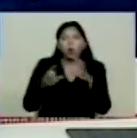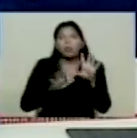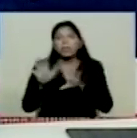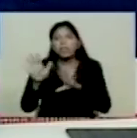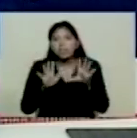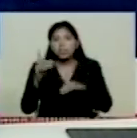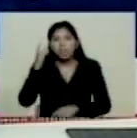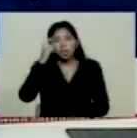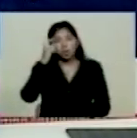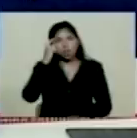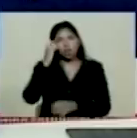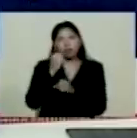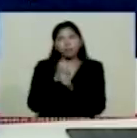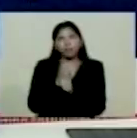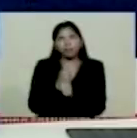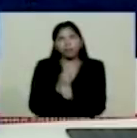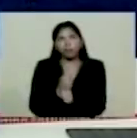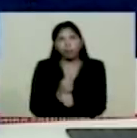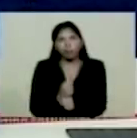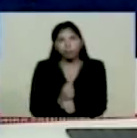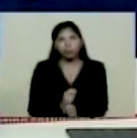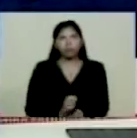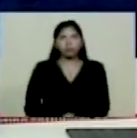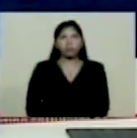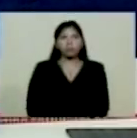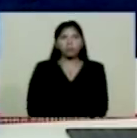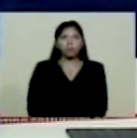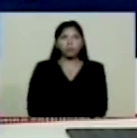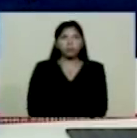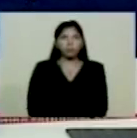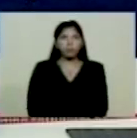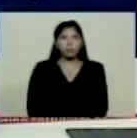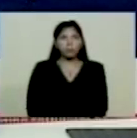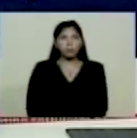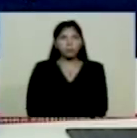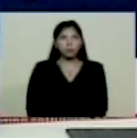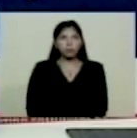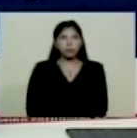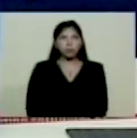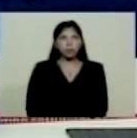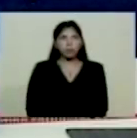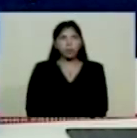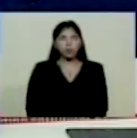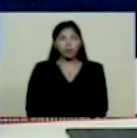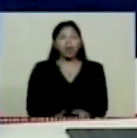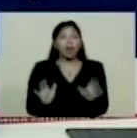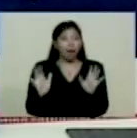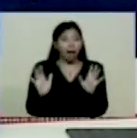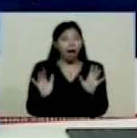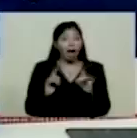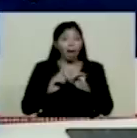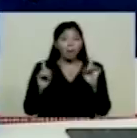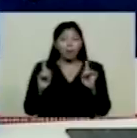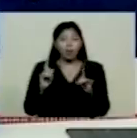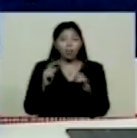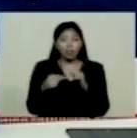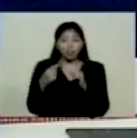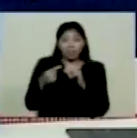electoral. Claro, como siempre, el día después hay